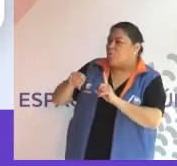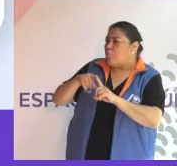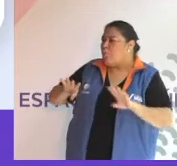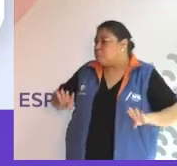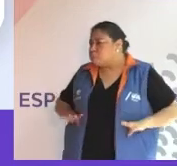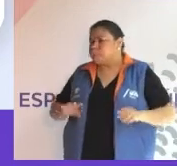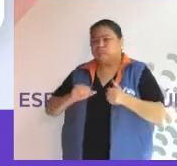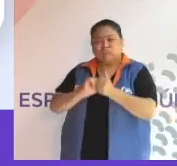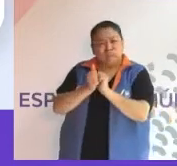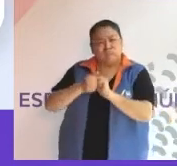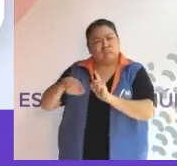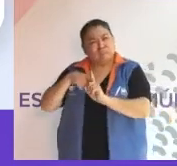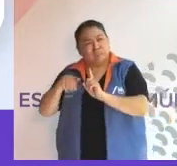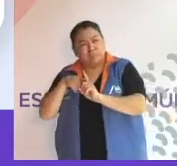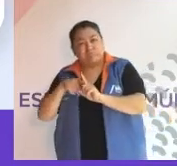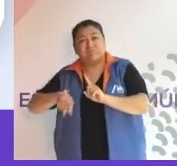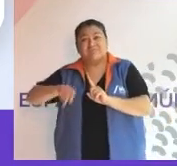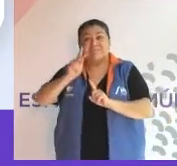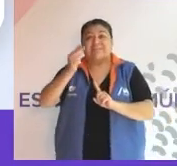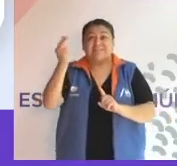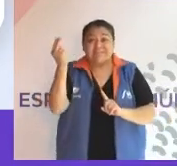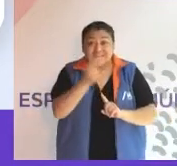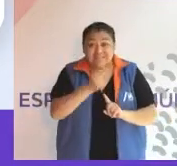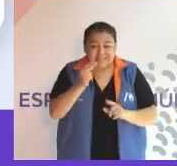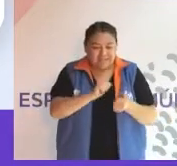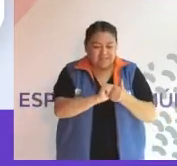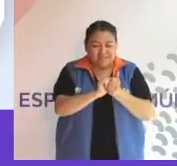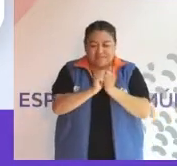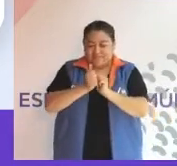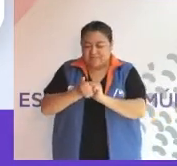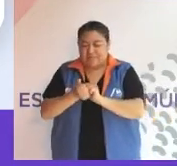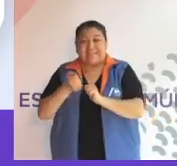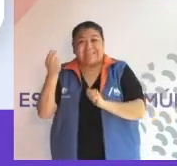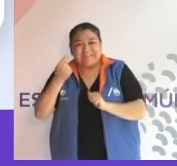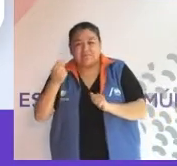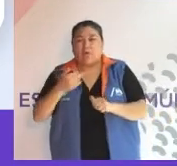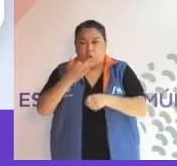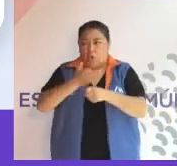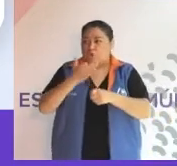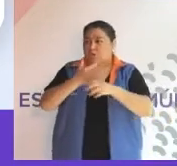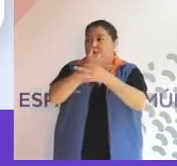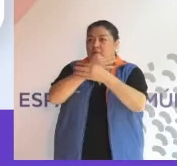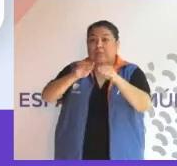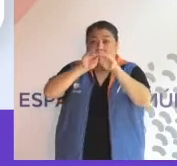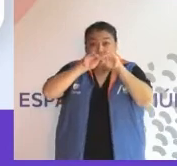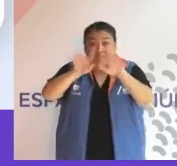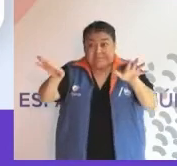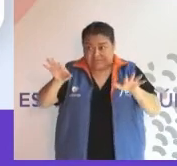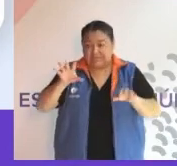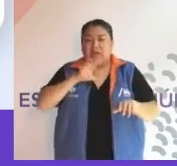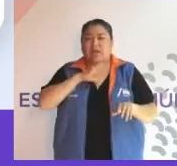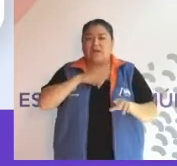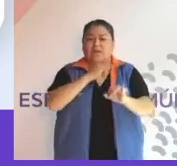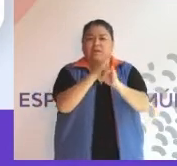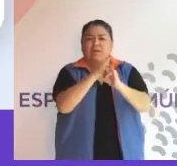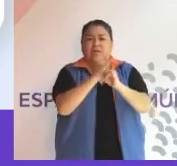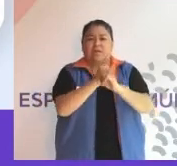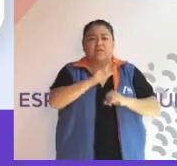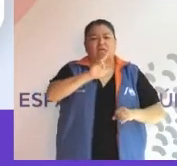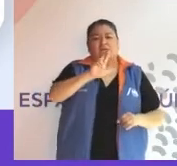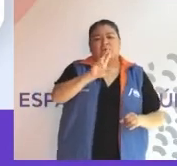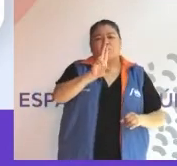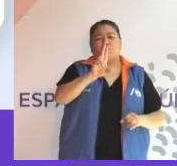una de las cosas importantes es tener herramientas para ser mejores. Entonces, yo quiero echar un anuncio rapidísimo. Tenemos una plataforma que se llama